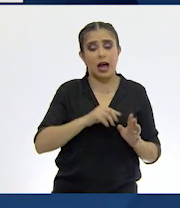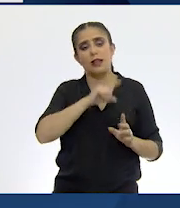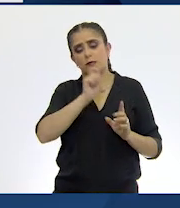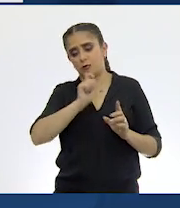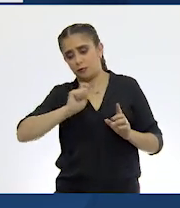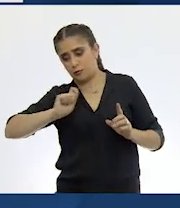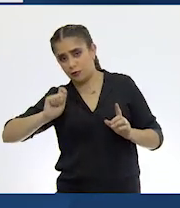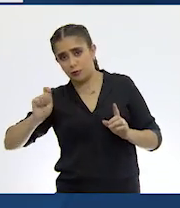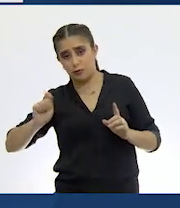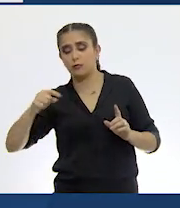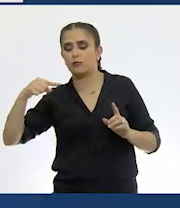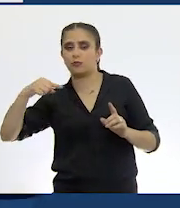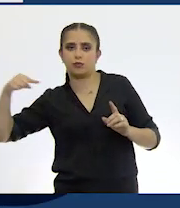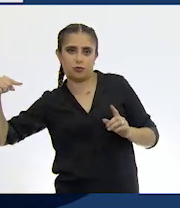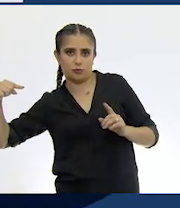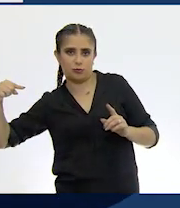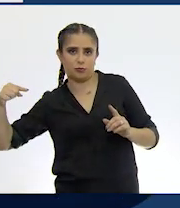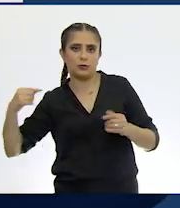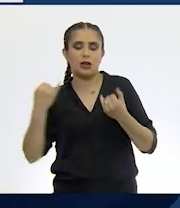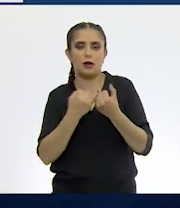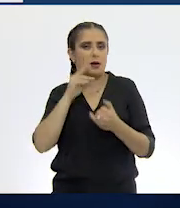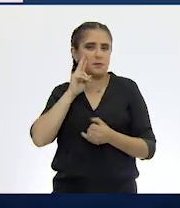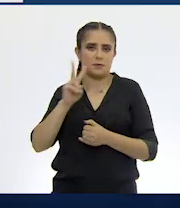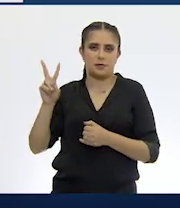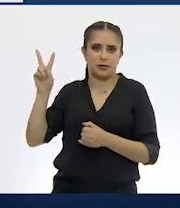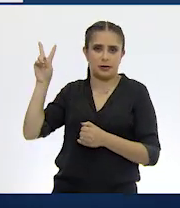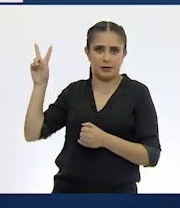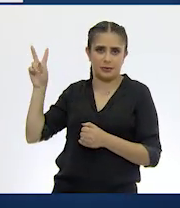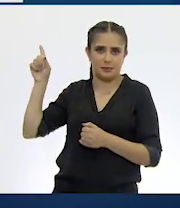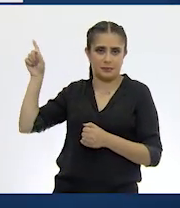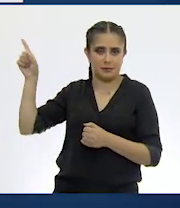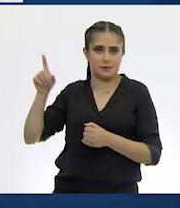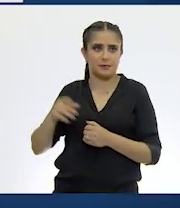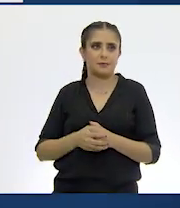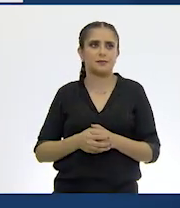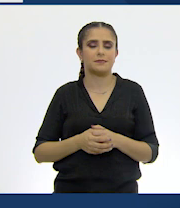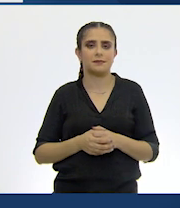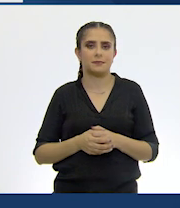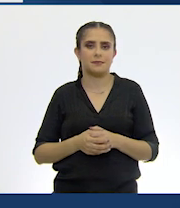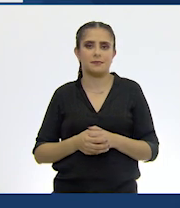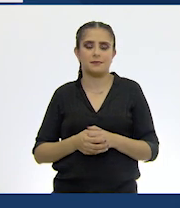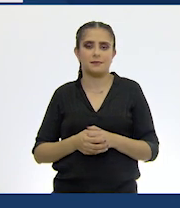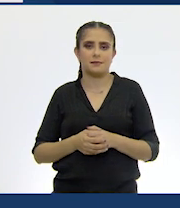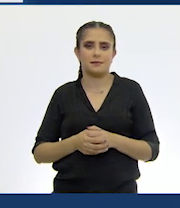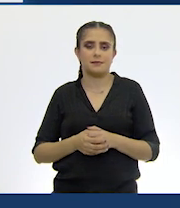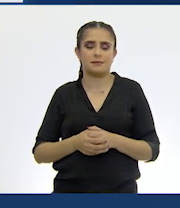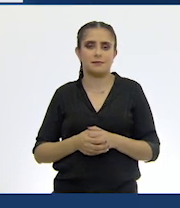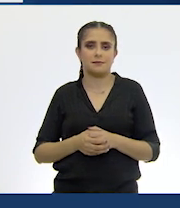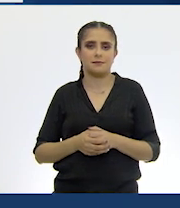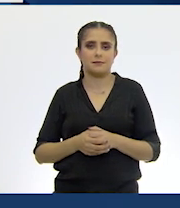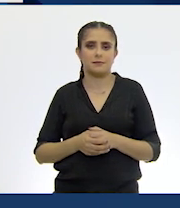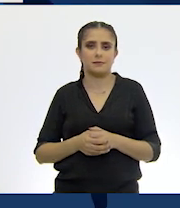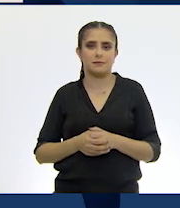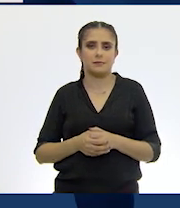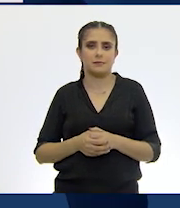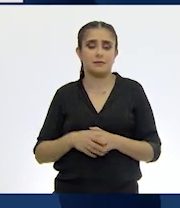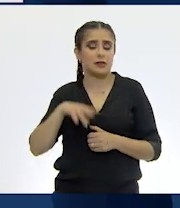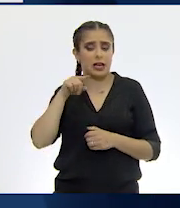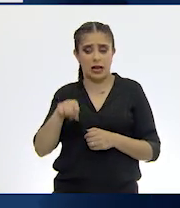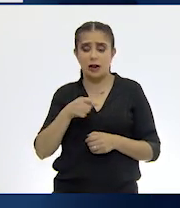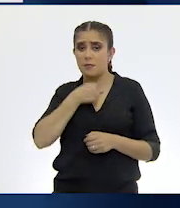de cierre, como en el siguiente fragmento, Al filo del agua de Agustín Yáñez. No es el más